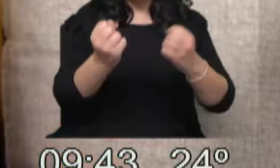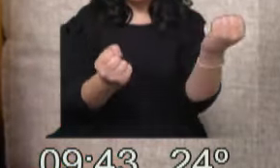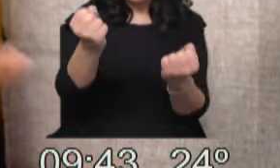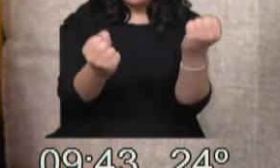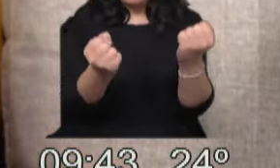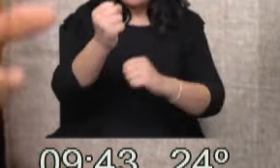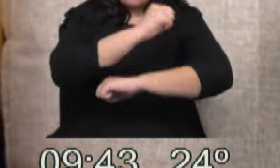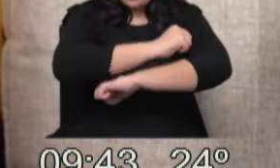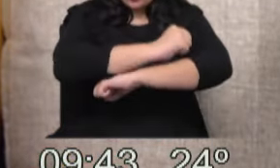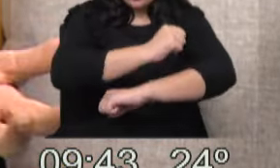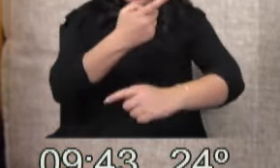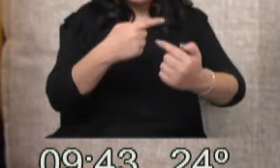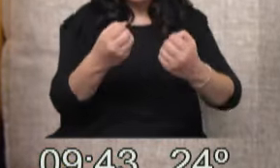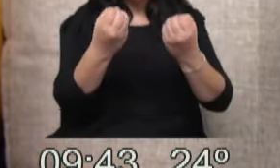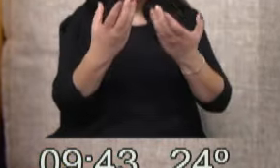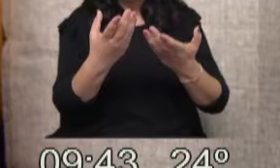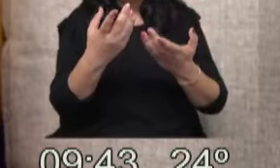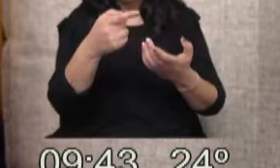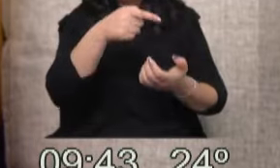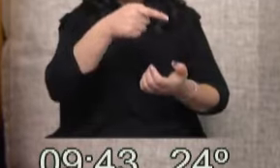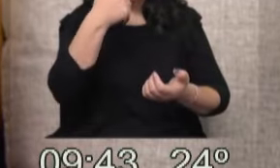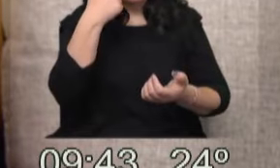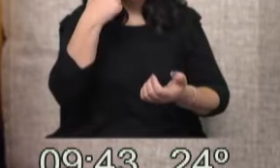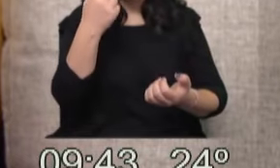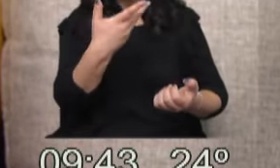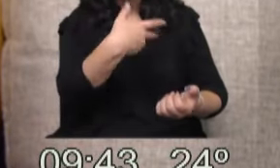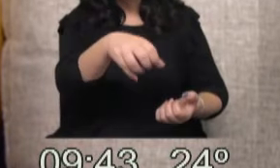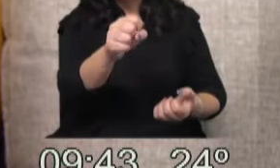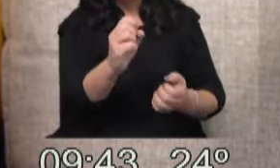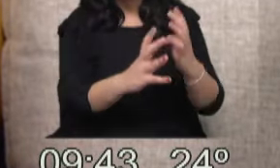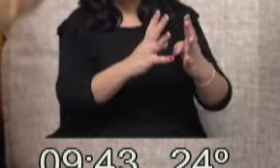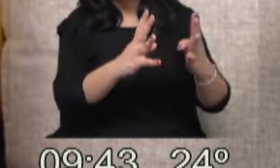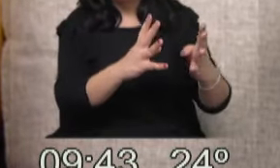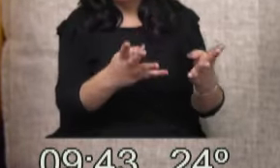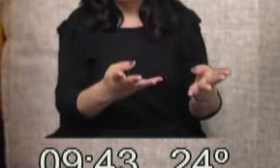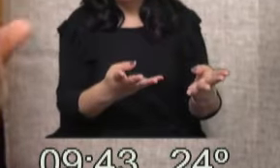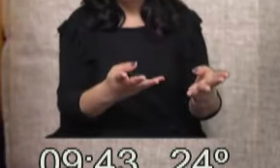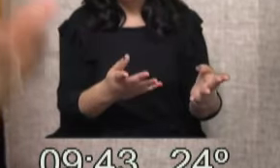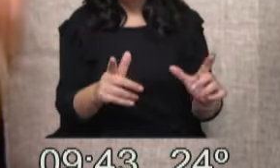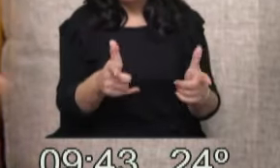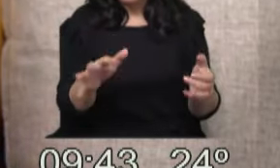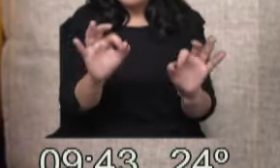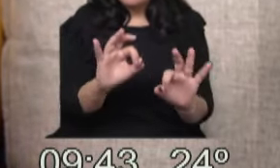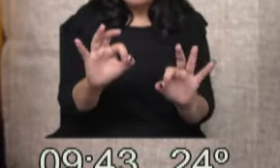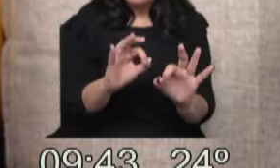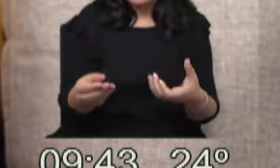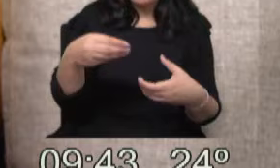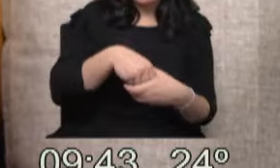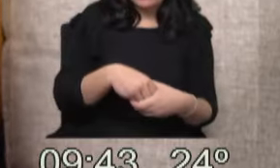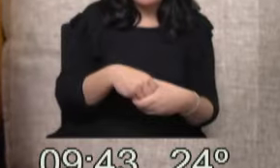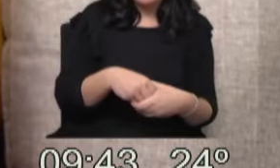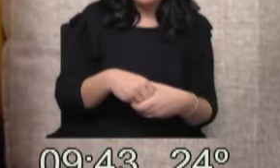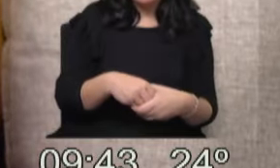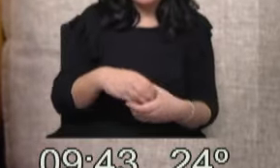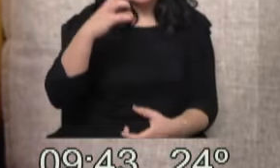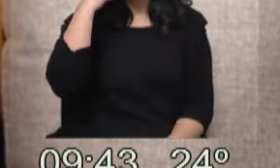este señor por qué se le ocurrió hacer hacer esto no este no había nadie más implicado astesiano